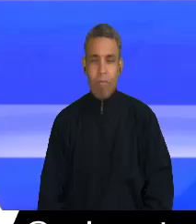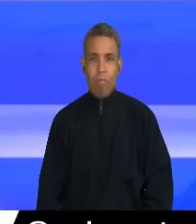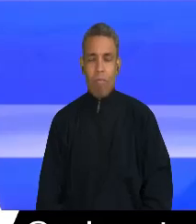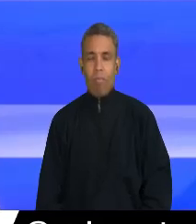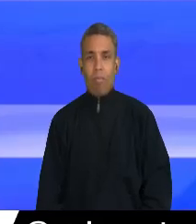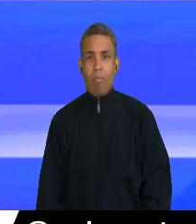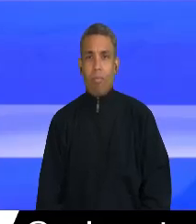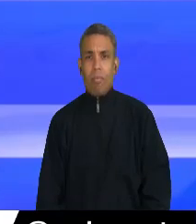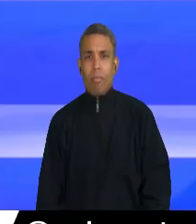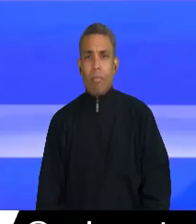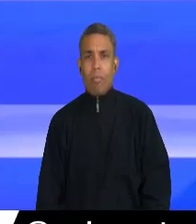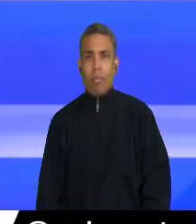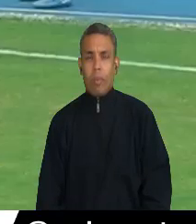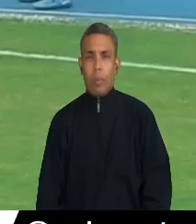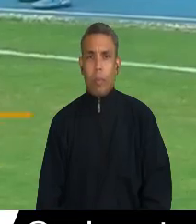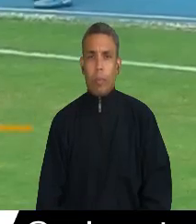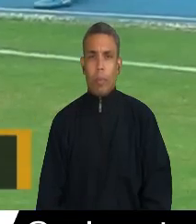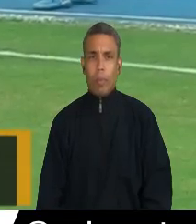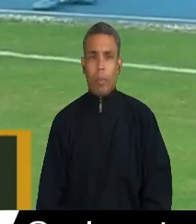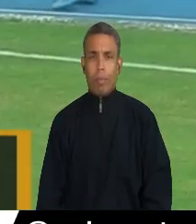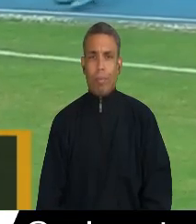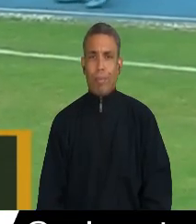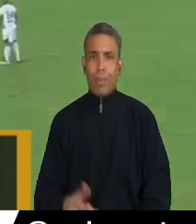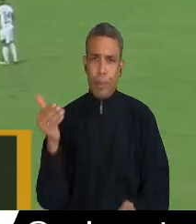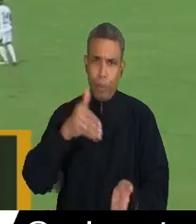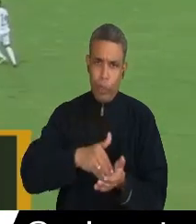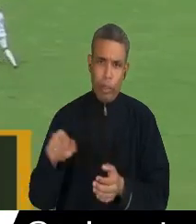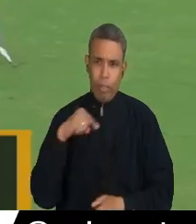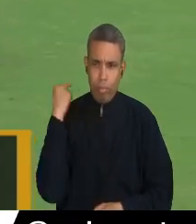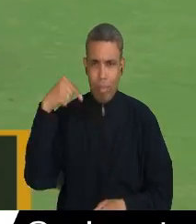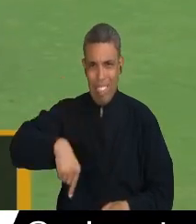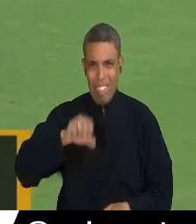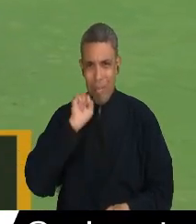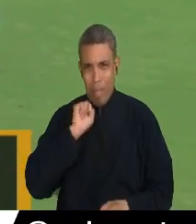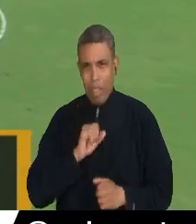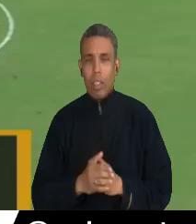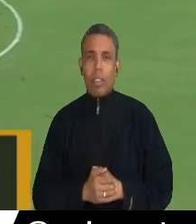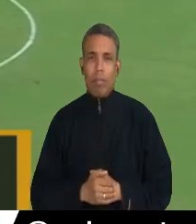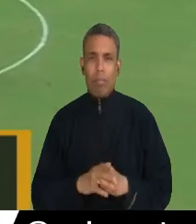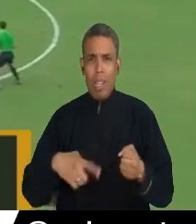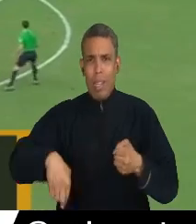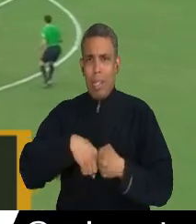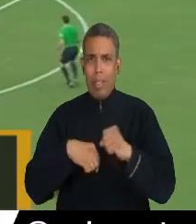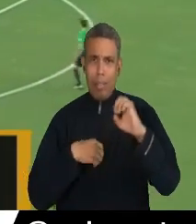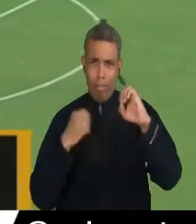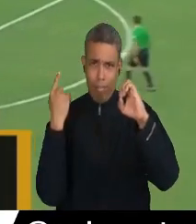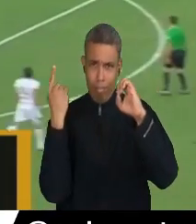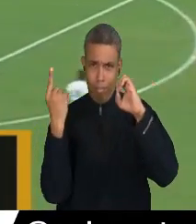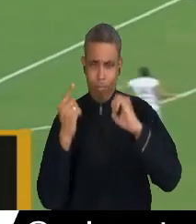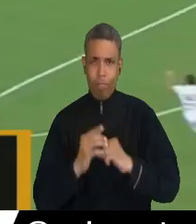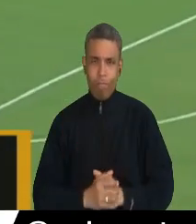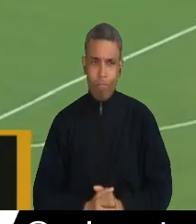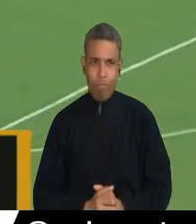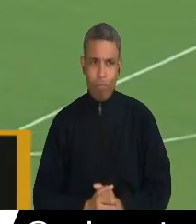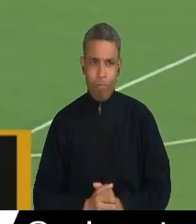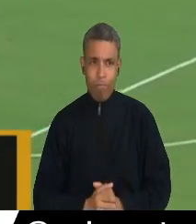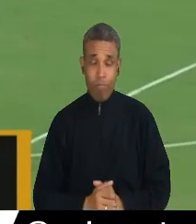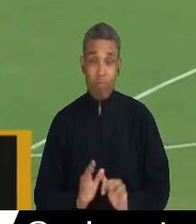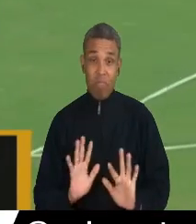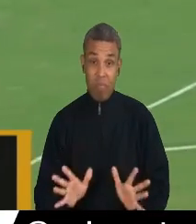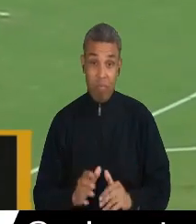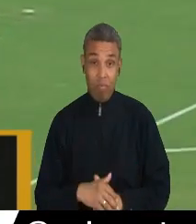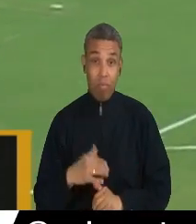Huila. Una nueva derrota en su patio fue la sufrida por Alianza Petrolera al caer 1-0 ante Atlético Huila, derrota que lo deja con un